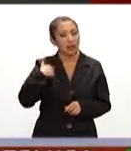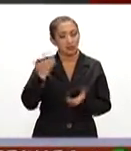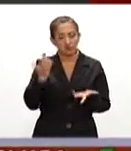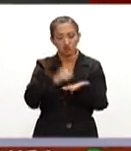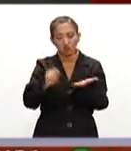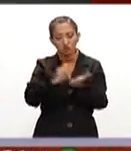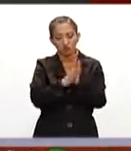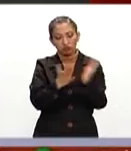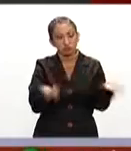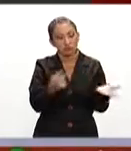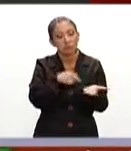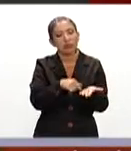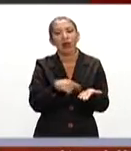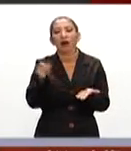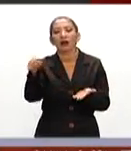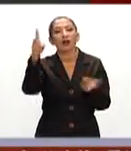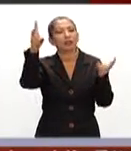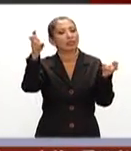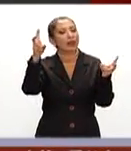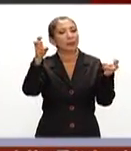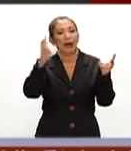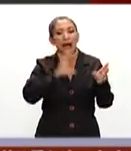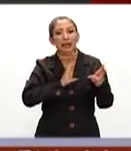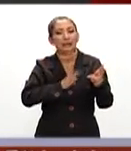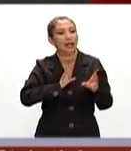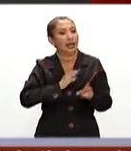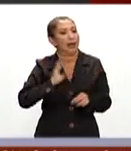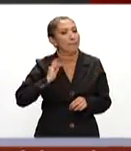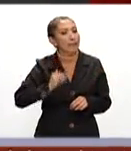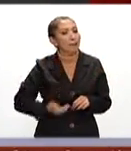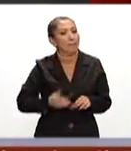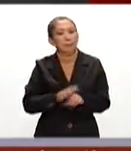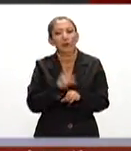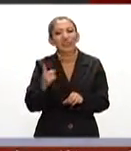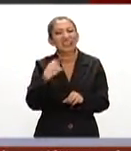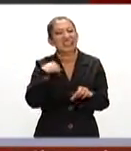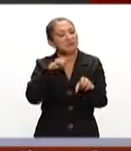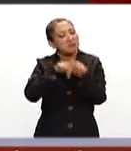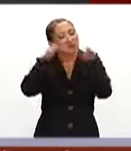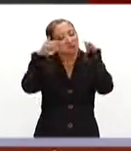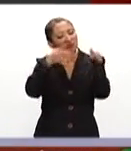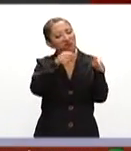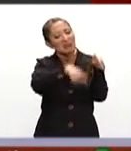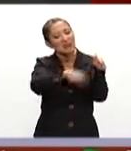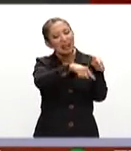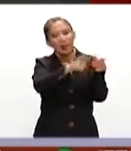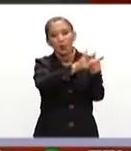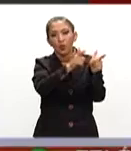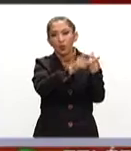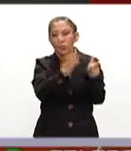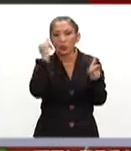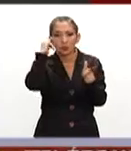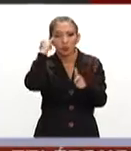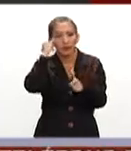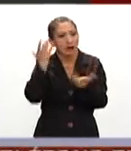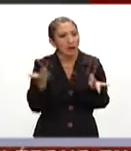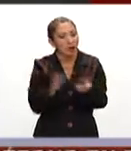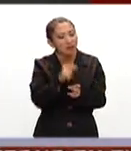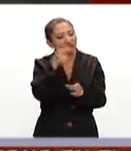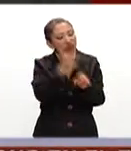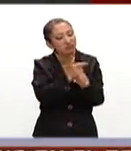coautora. Doctora, ¿por qué el tema del cáncer de mama y por qué específicamente en este grupo de indígenas?